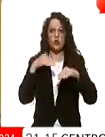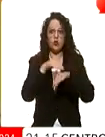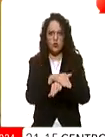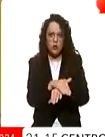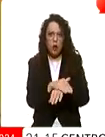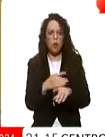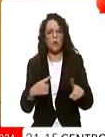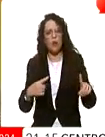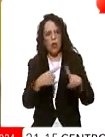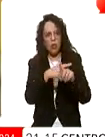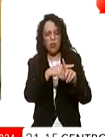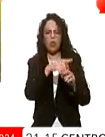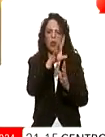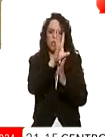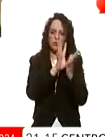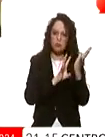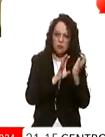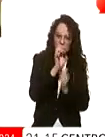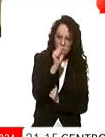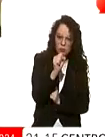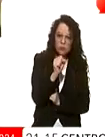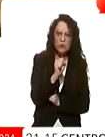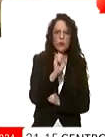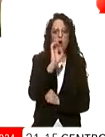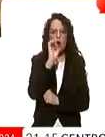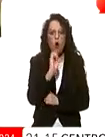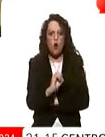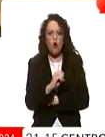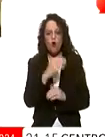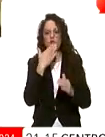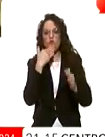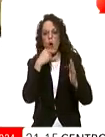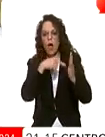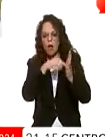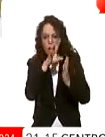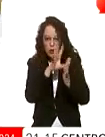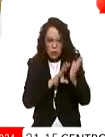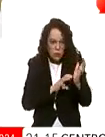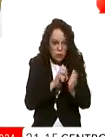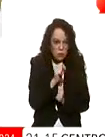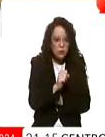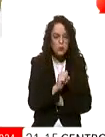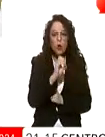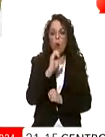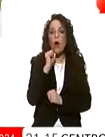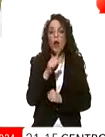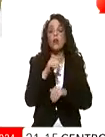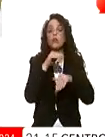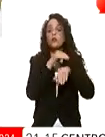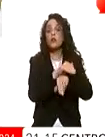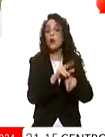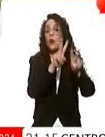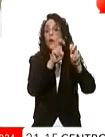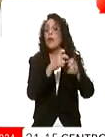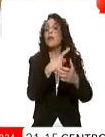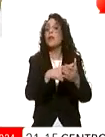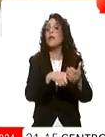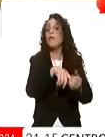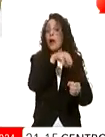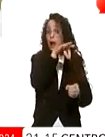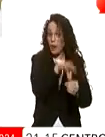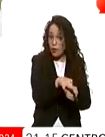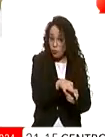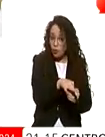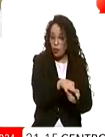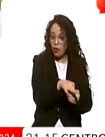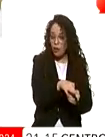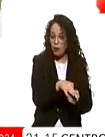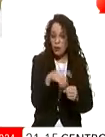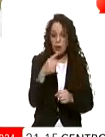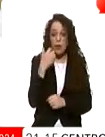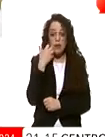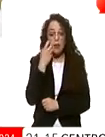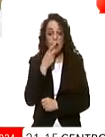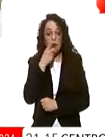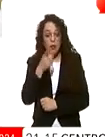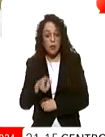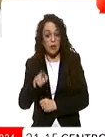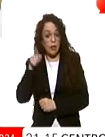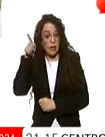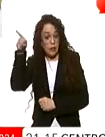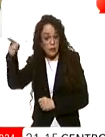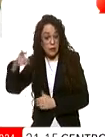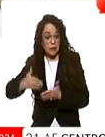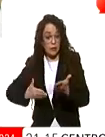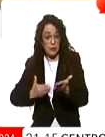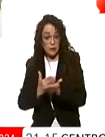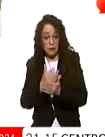en materia electoral. Es decir, lo que se juzga en el Tribunal Electoral no puede ser impugnado o motivo de una